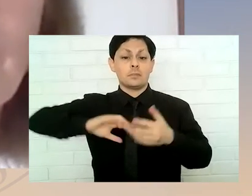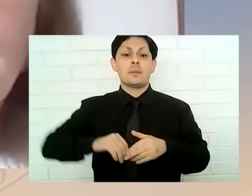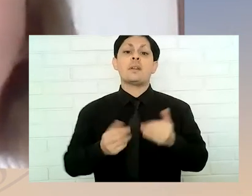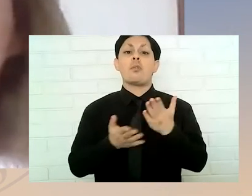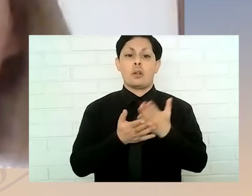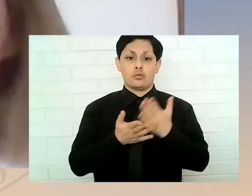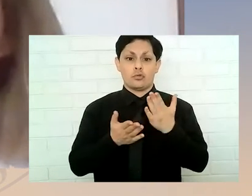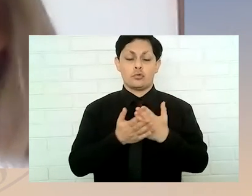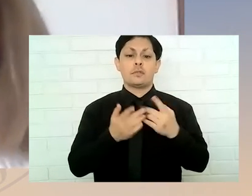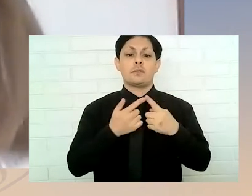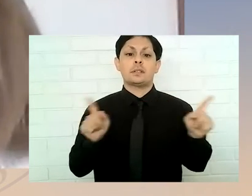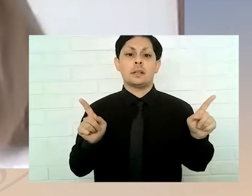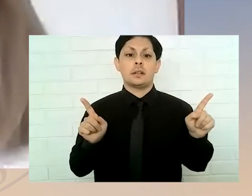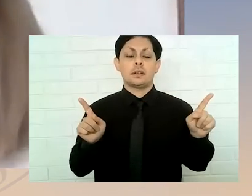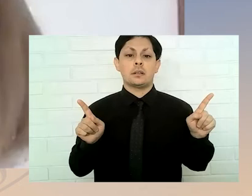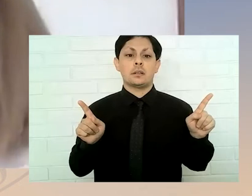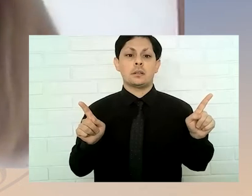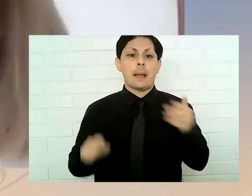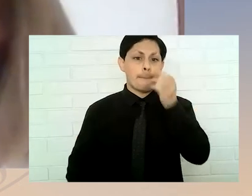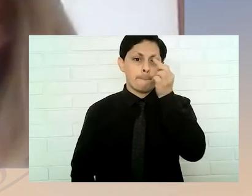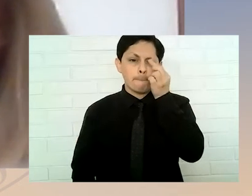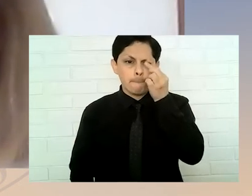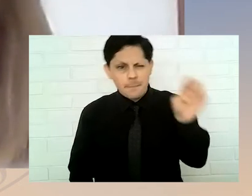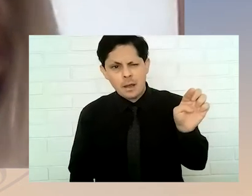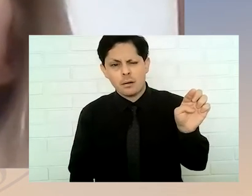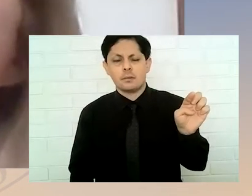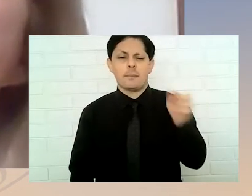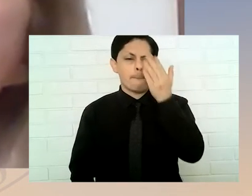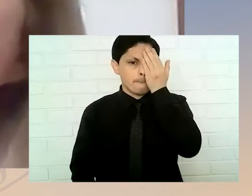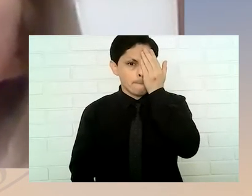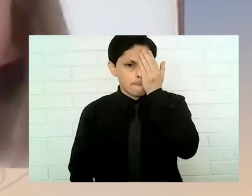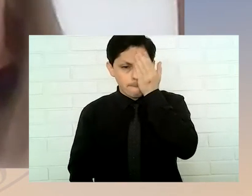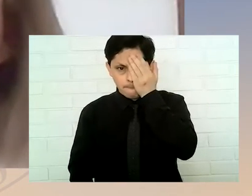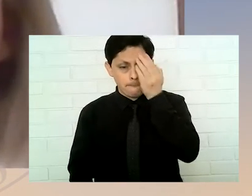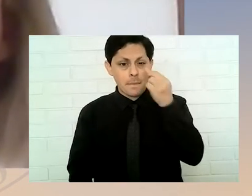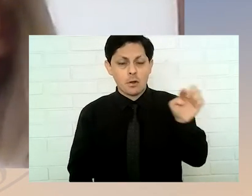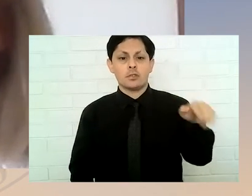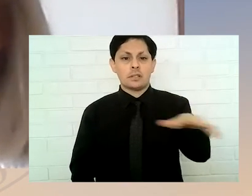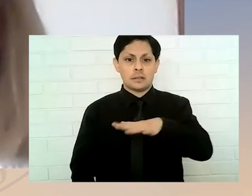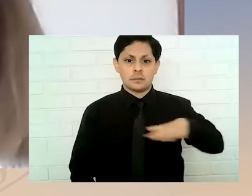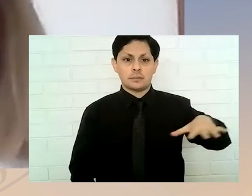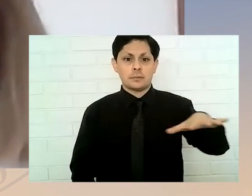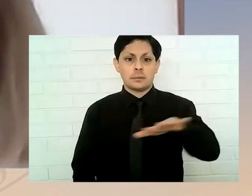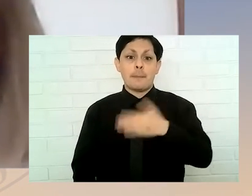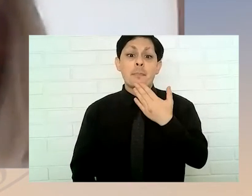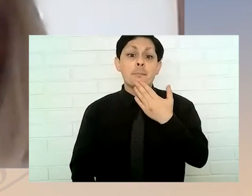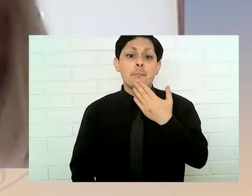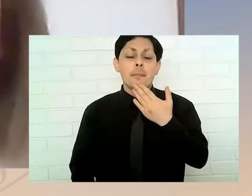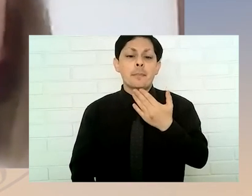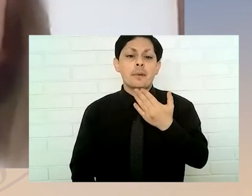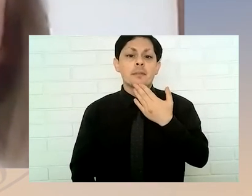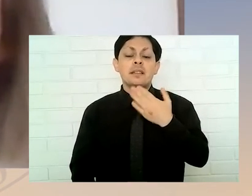especial está en una peor condición todavía. Pero es nuestra